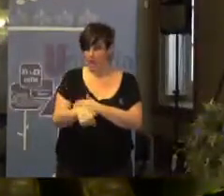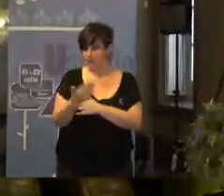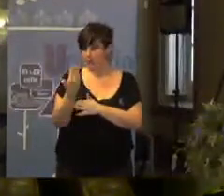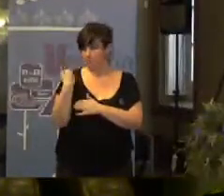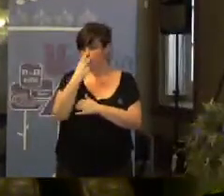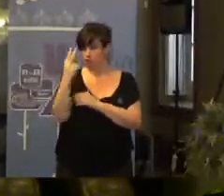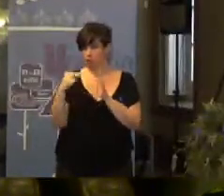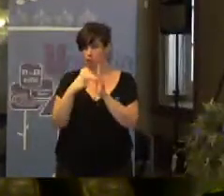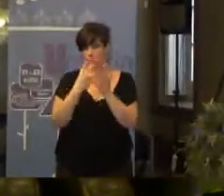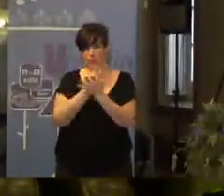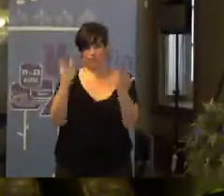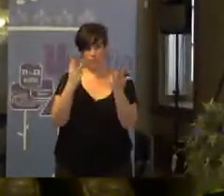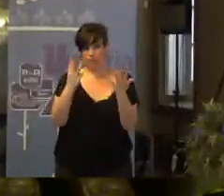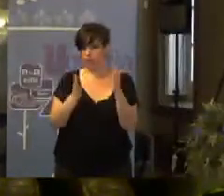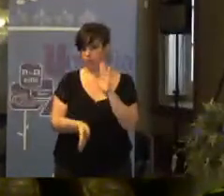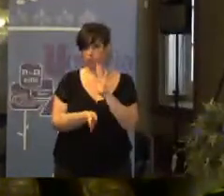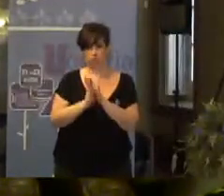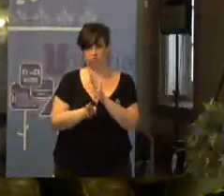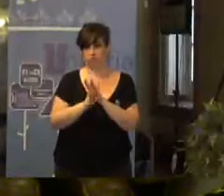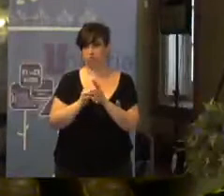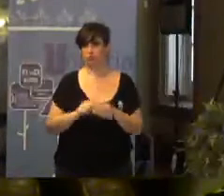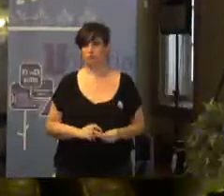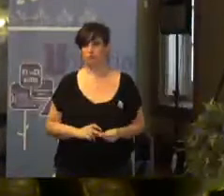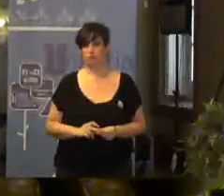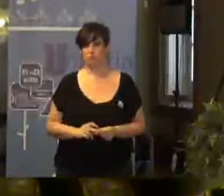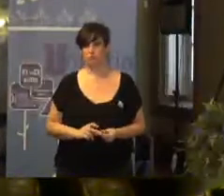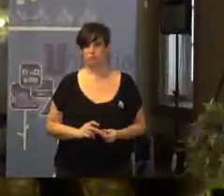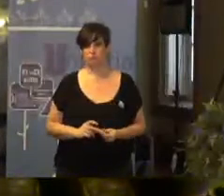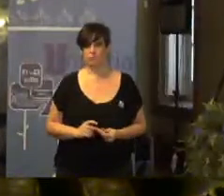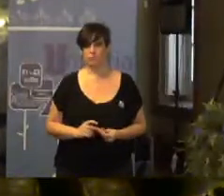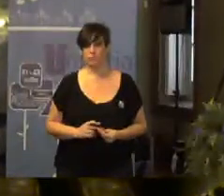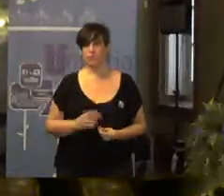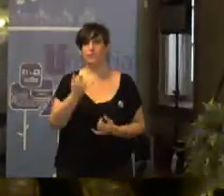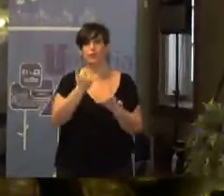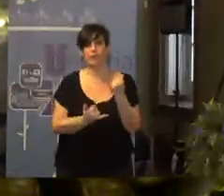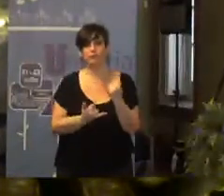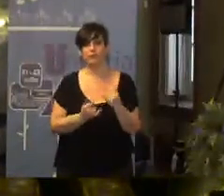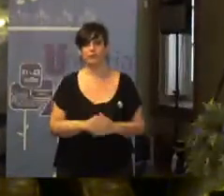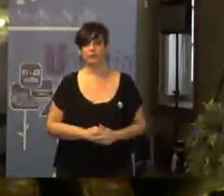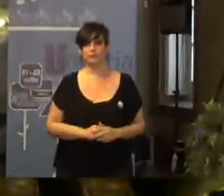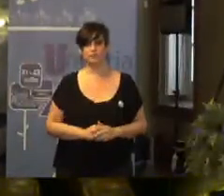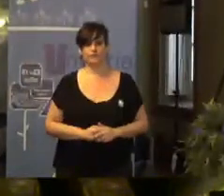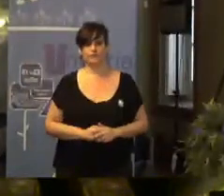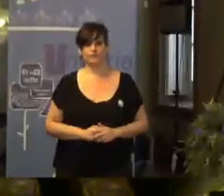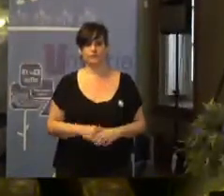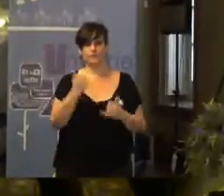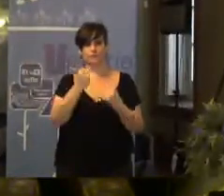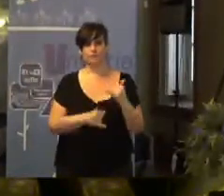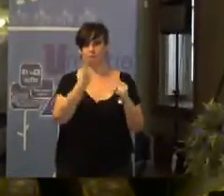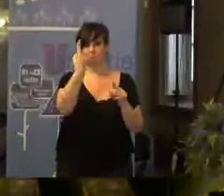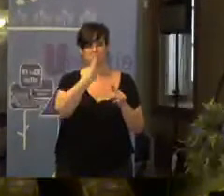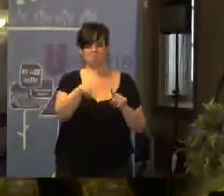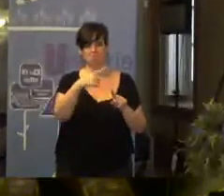2018. Entón, o que non pode ser é que resulta que cada cousa e cada